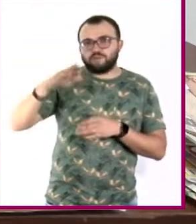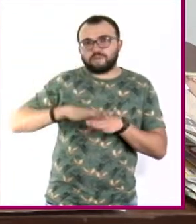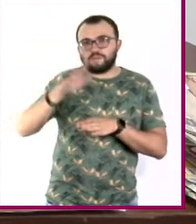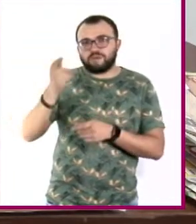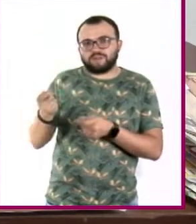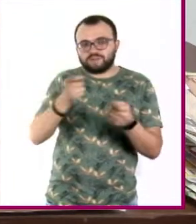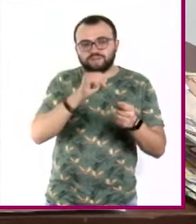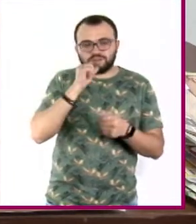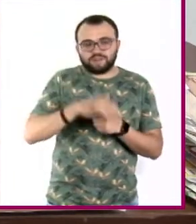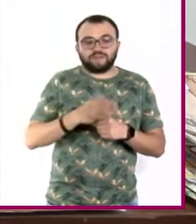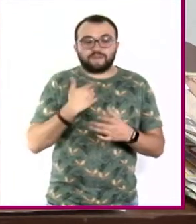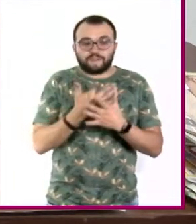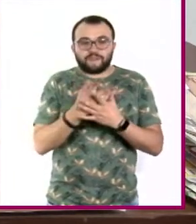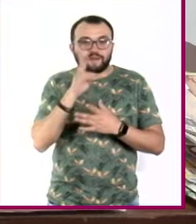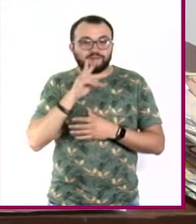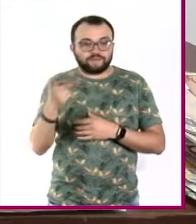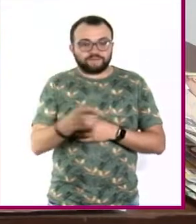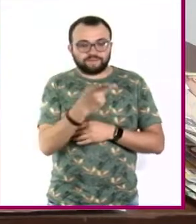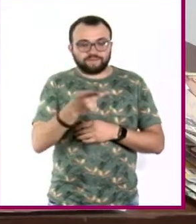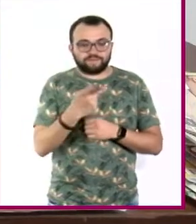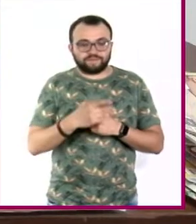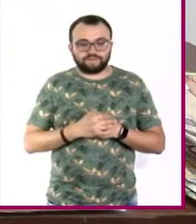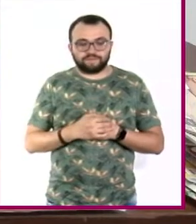Espero que ya venga Mireya para preguntarle.